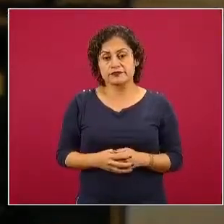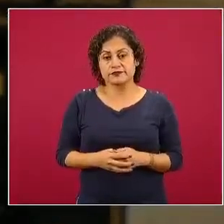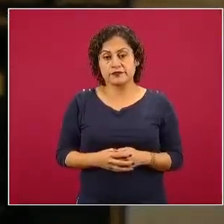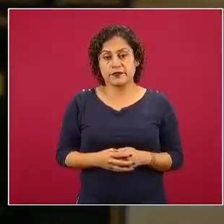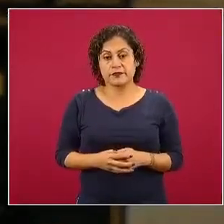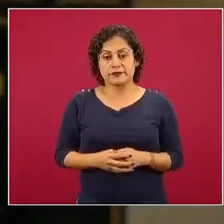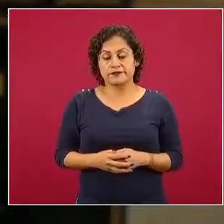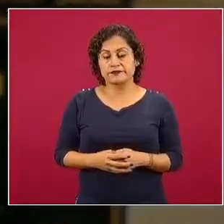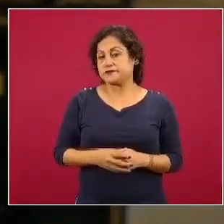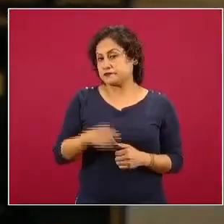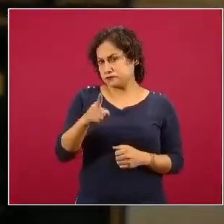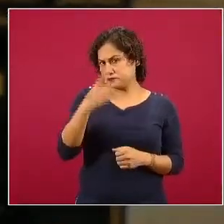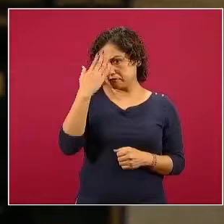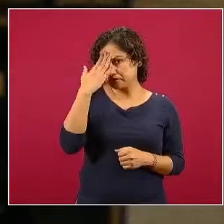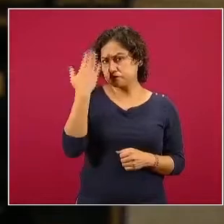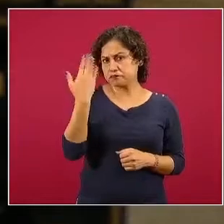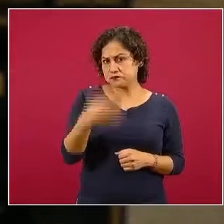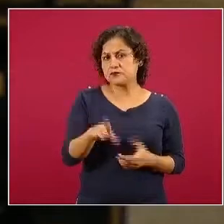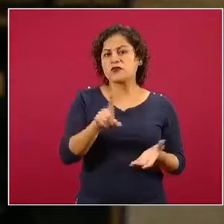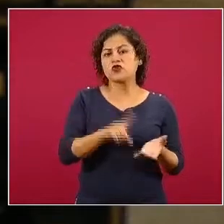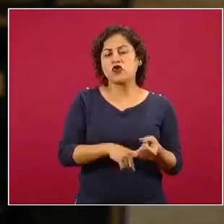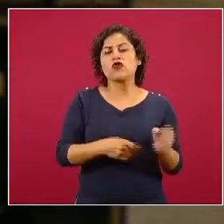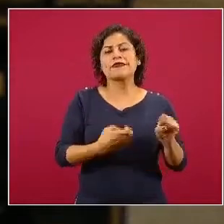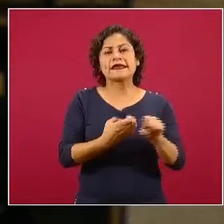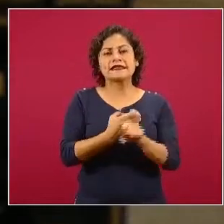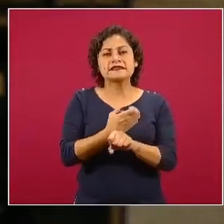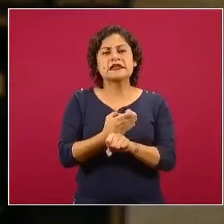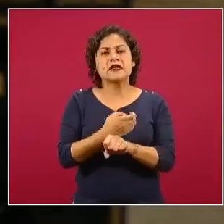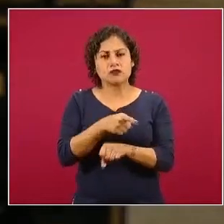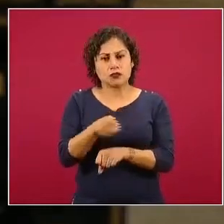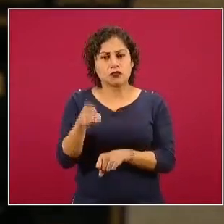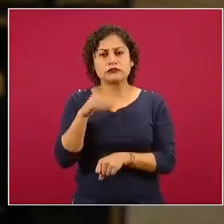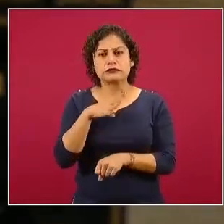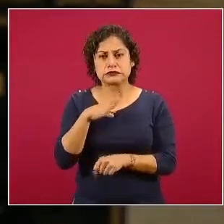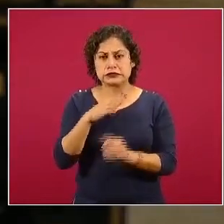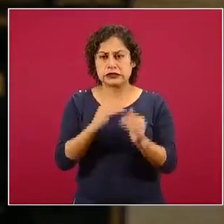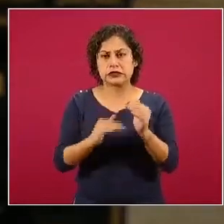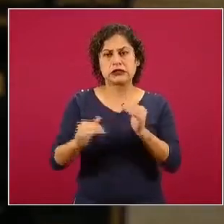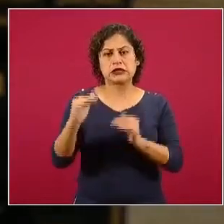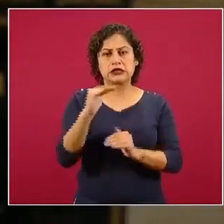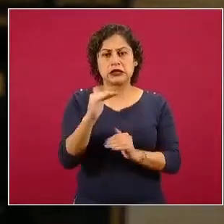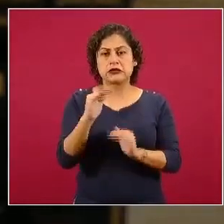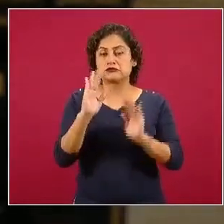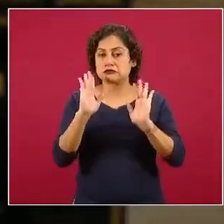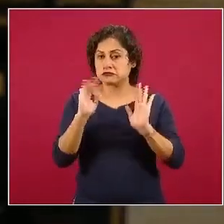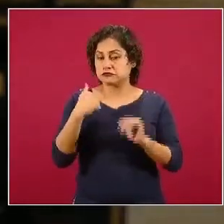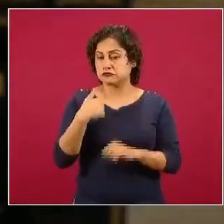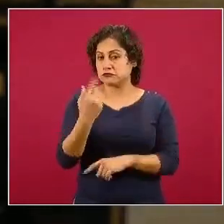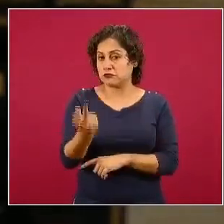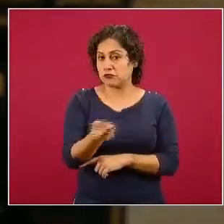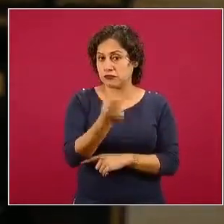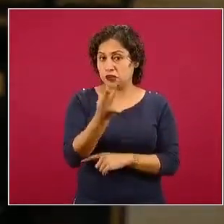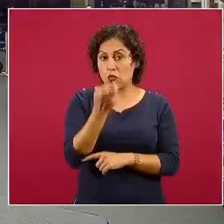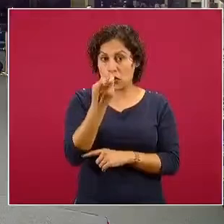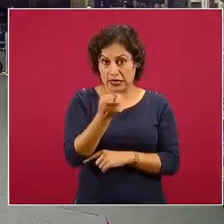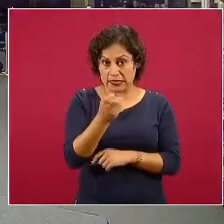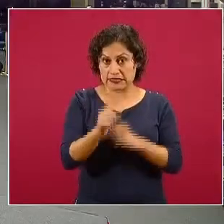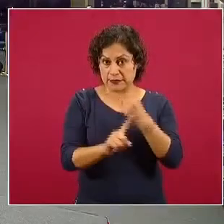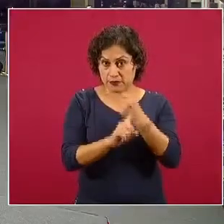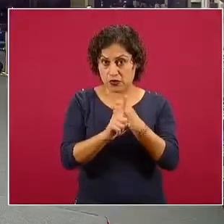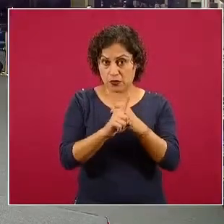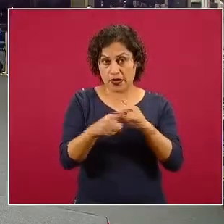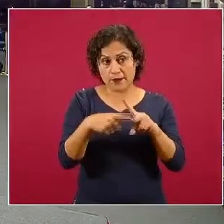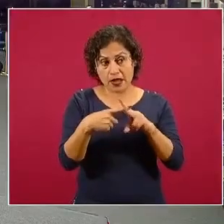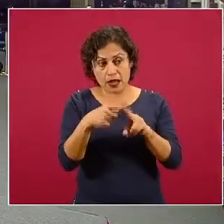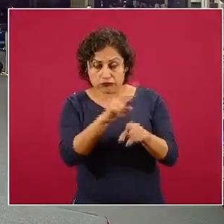¿Saben en qué estados hay este aumento y si eso representa algún problema en el monitoreo?